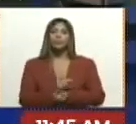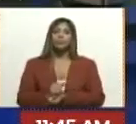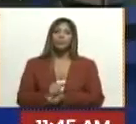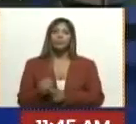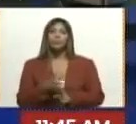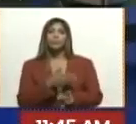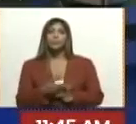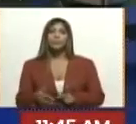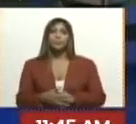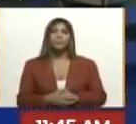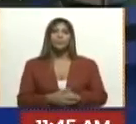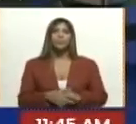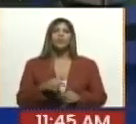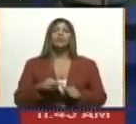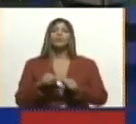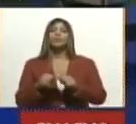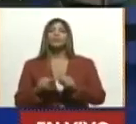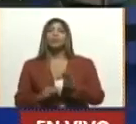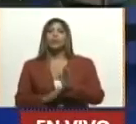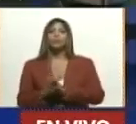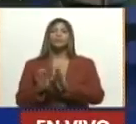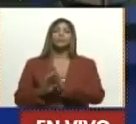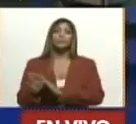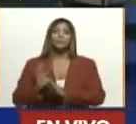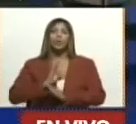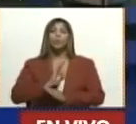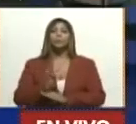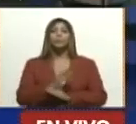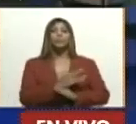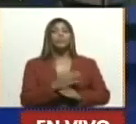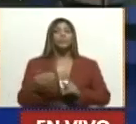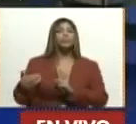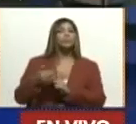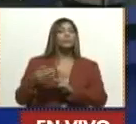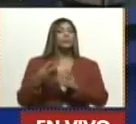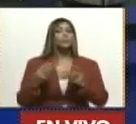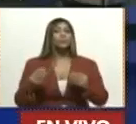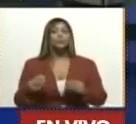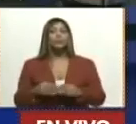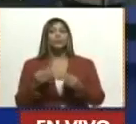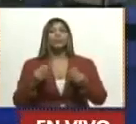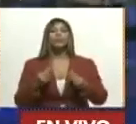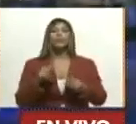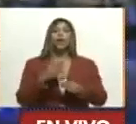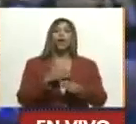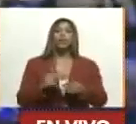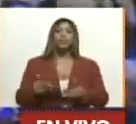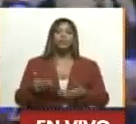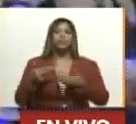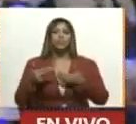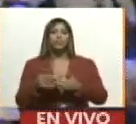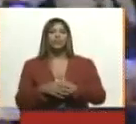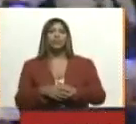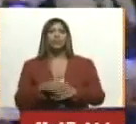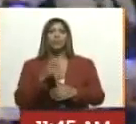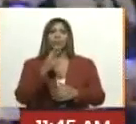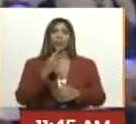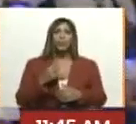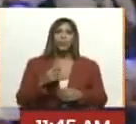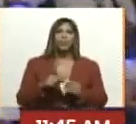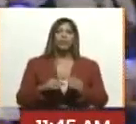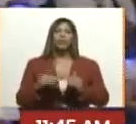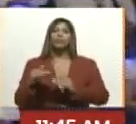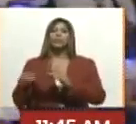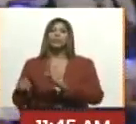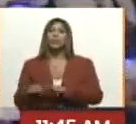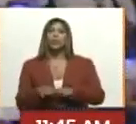torturas, y que sigue venciendo calumnias y persecuciones para que vidas que estaban secuestradas por la pobreza y la